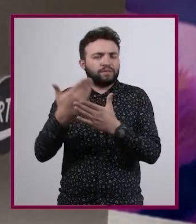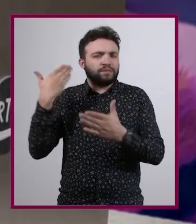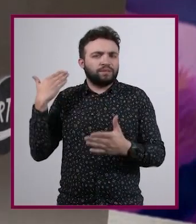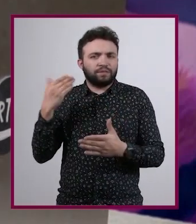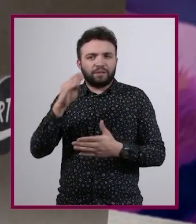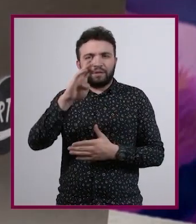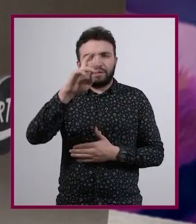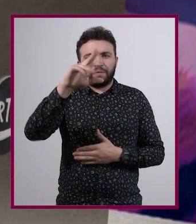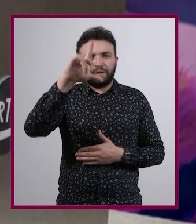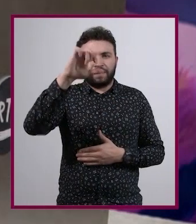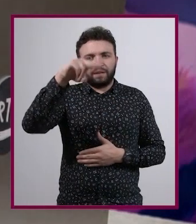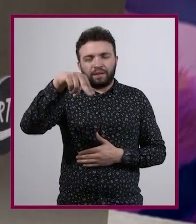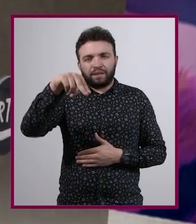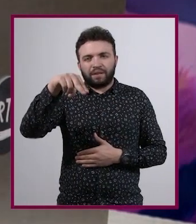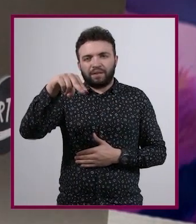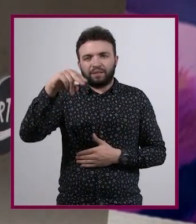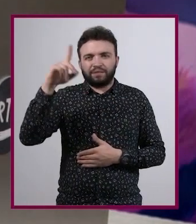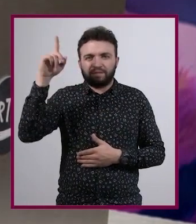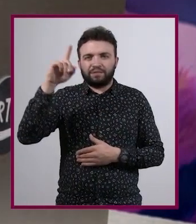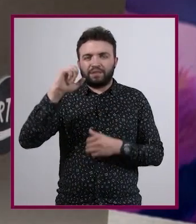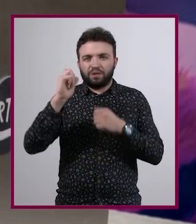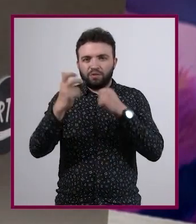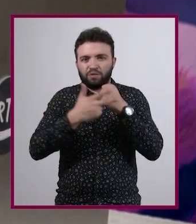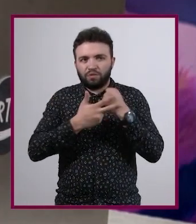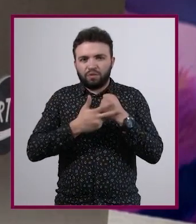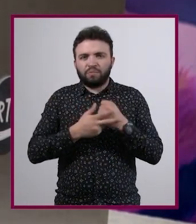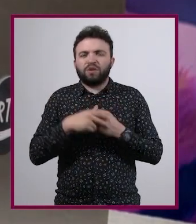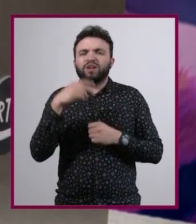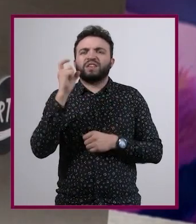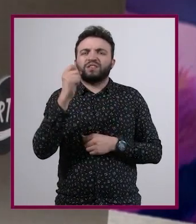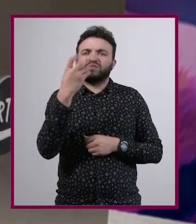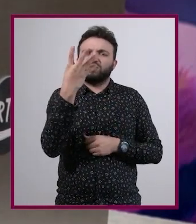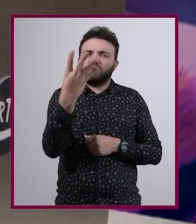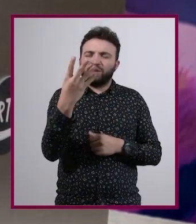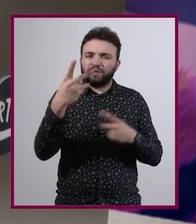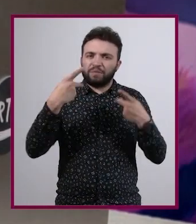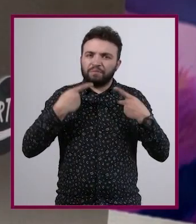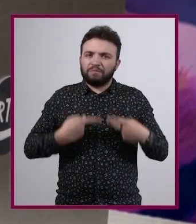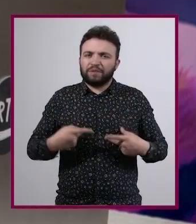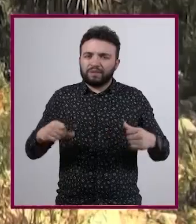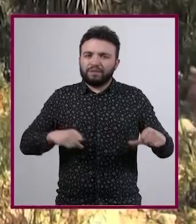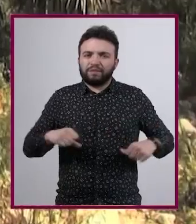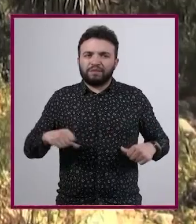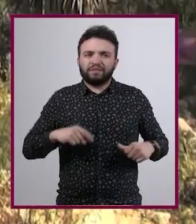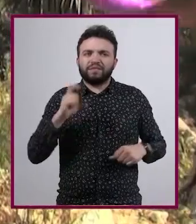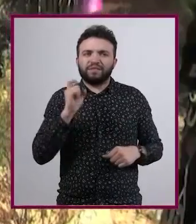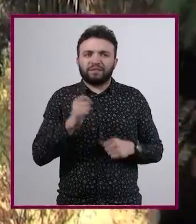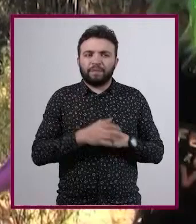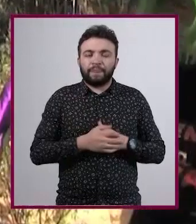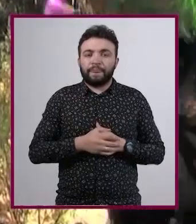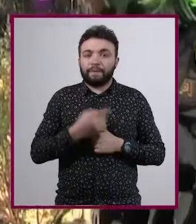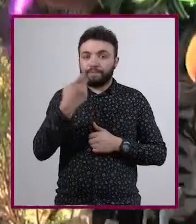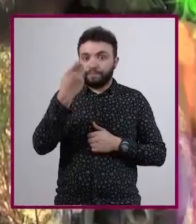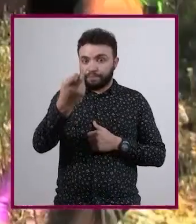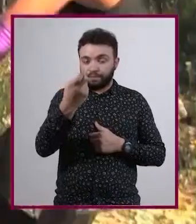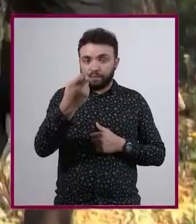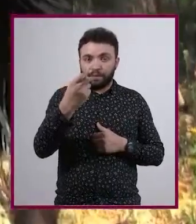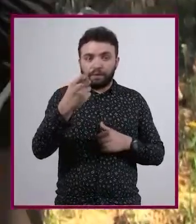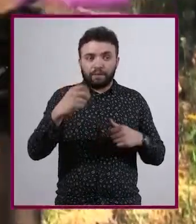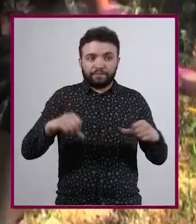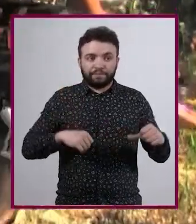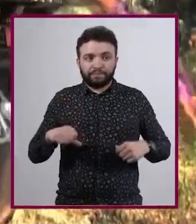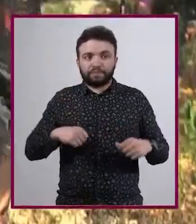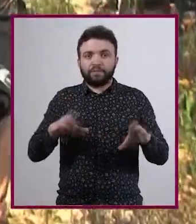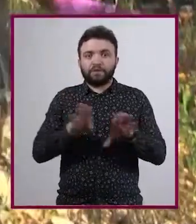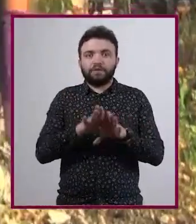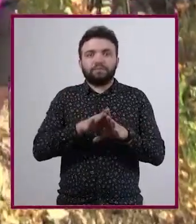Berlín Resiliencia Tlacuache. ¿Quiénes son los 4 personajes en esta historia y qué representan? Resiliencia Tlacuache está basado en una serie